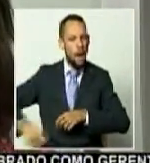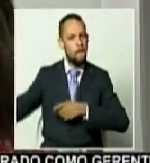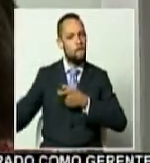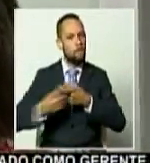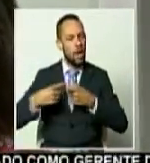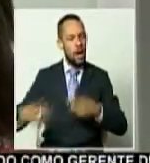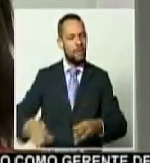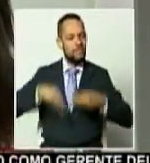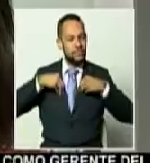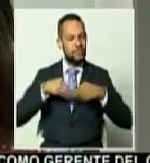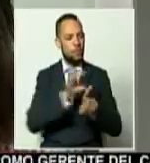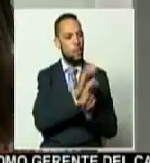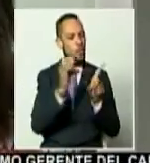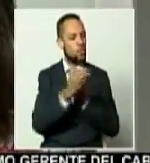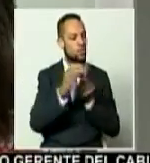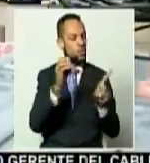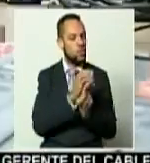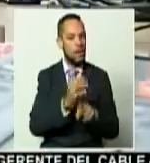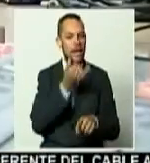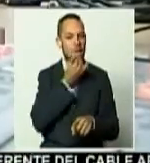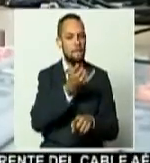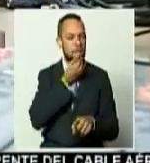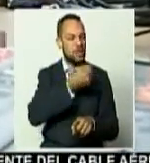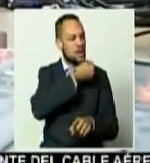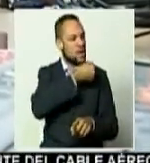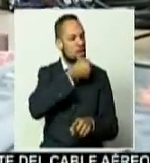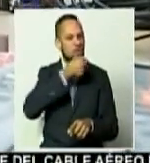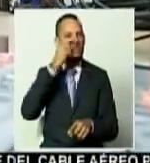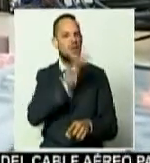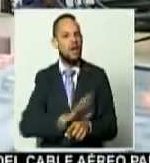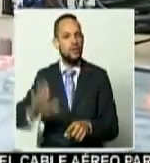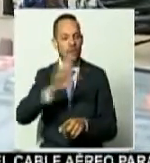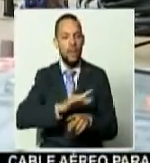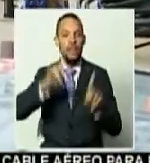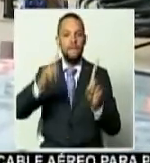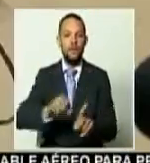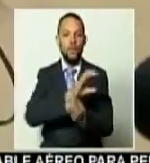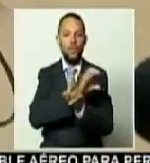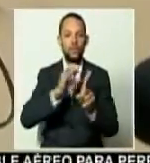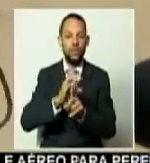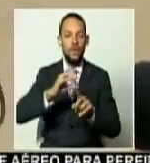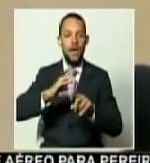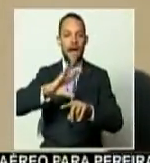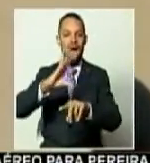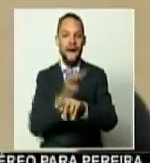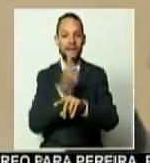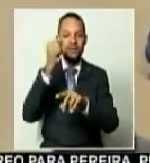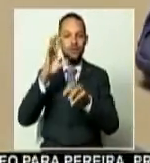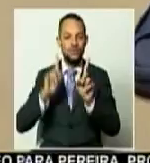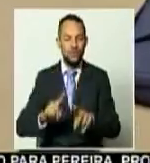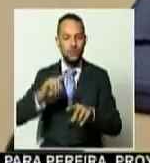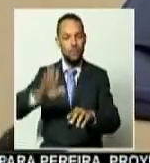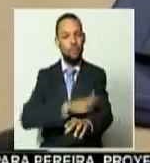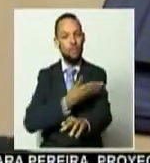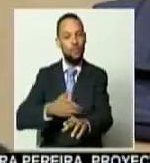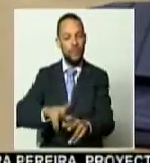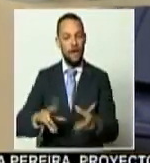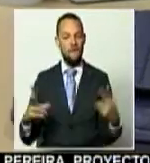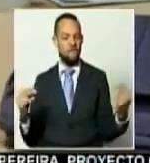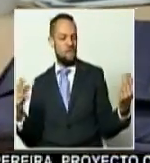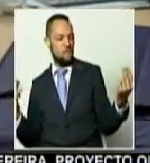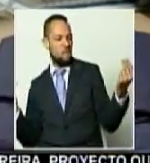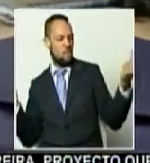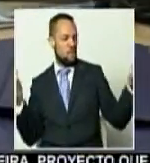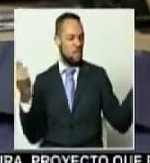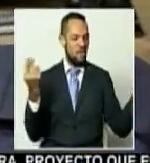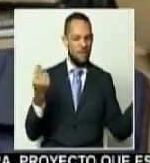de la cultura, de lo que está pasando en nuestro país con los artistas y con los diferentes eventos culturales que se están realizando. Se aleja un poco de la